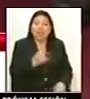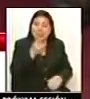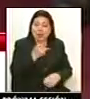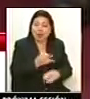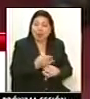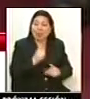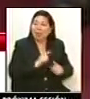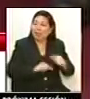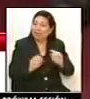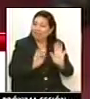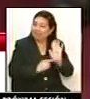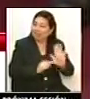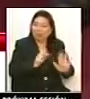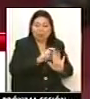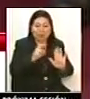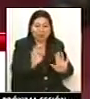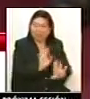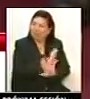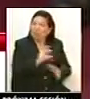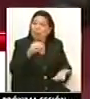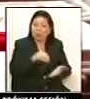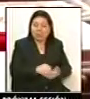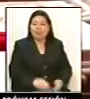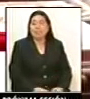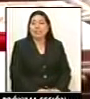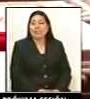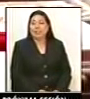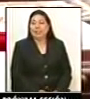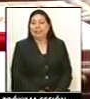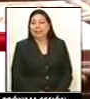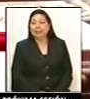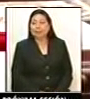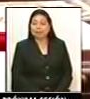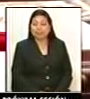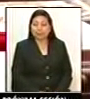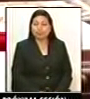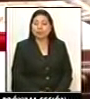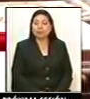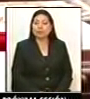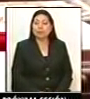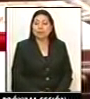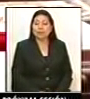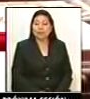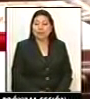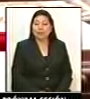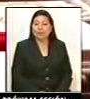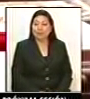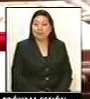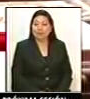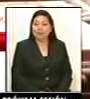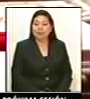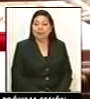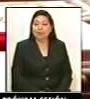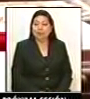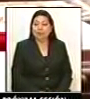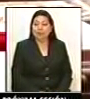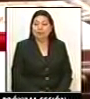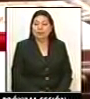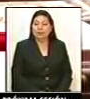para que no vuelvan a presentar el proyecto de esta naturaleza. Gracias, congresista. A los señores